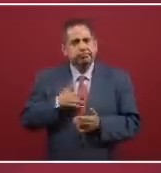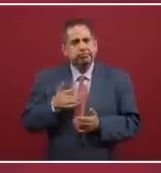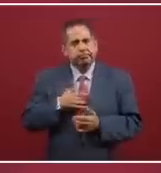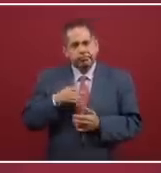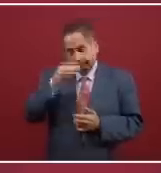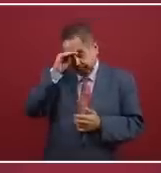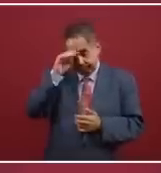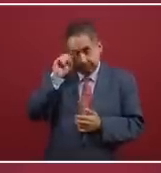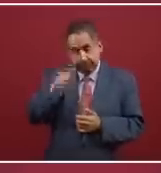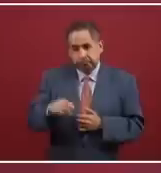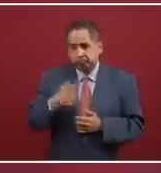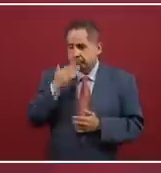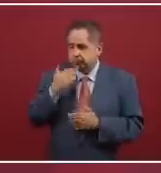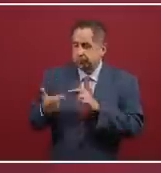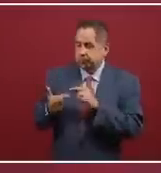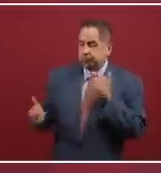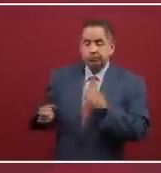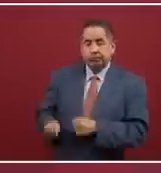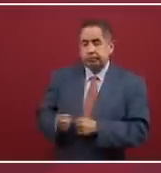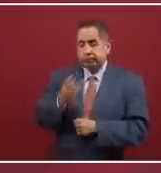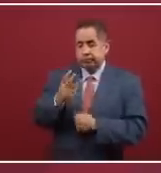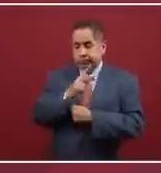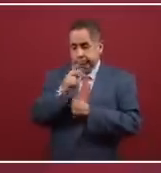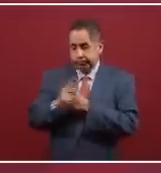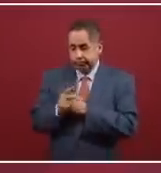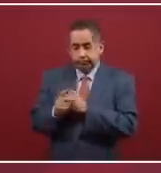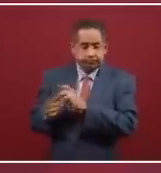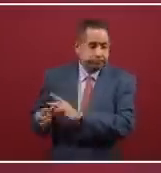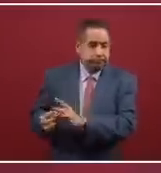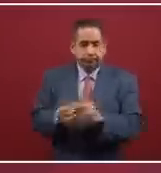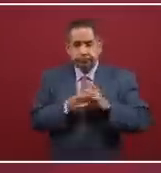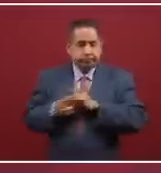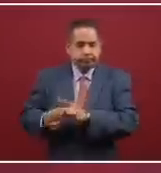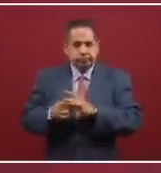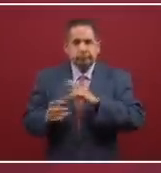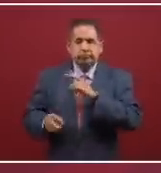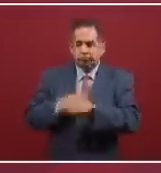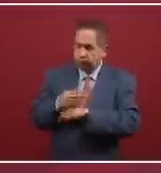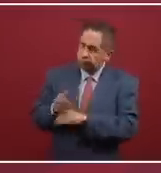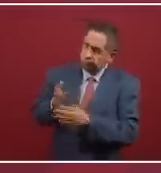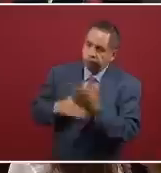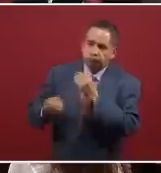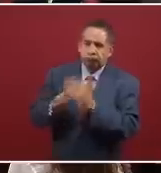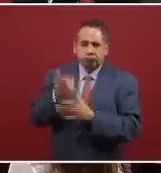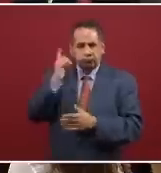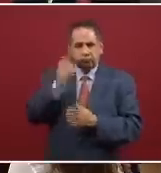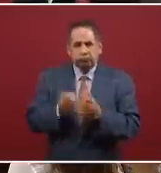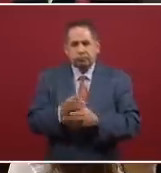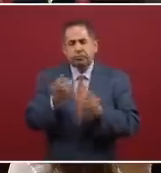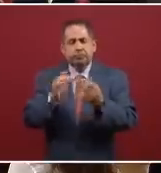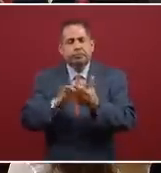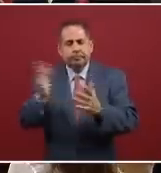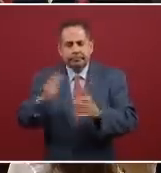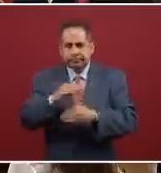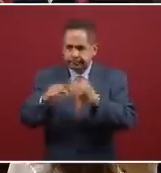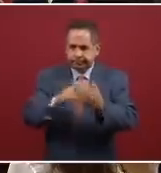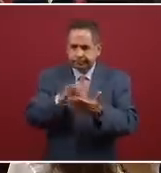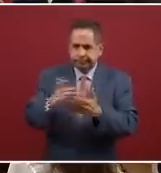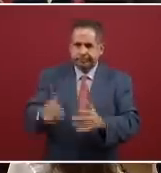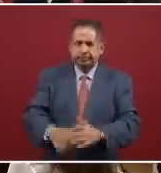que hay una muy buena relación con los tres países y esperamos y haremos todo para que sigue siendo muy bueno muchas gracias a todos